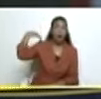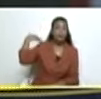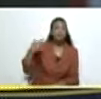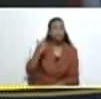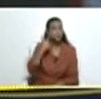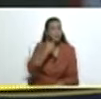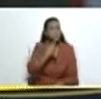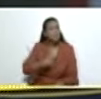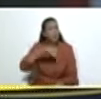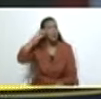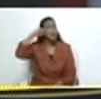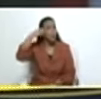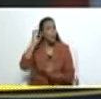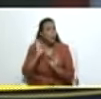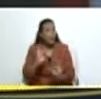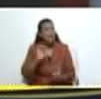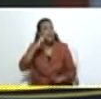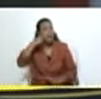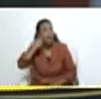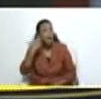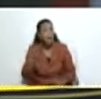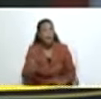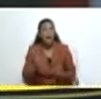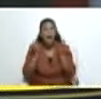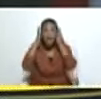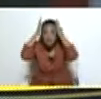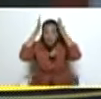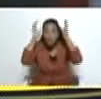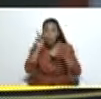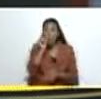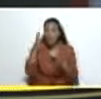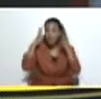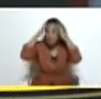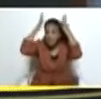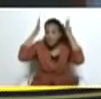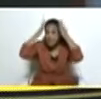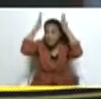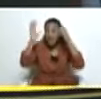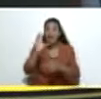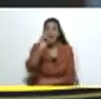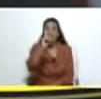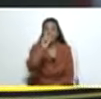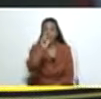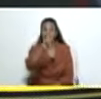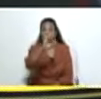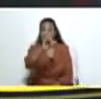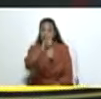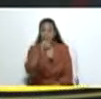Usted nos dice que recordemos a Darío. Mire esta piedra, presidente.